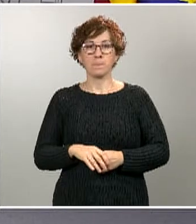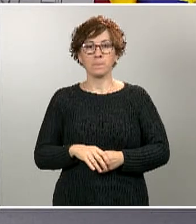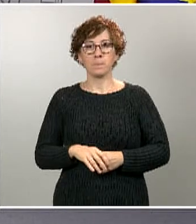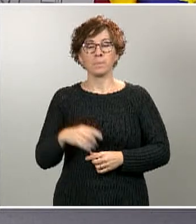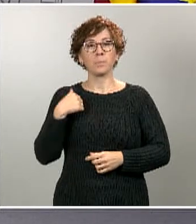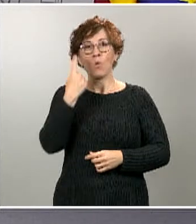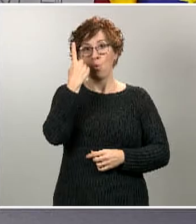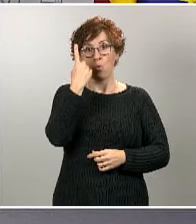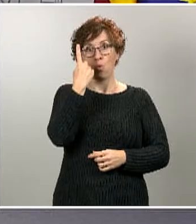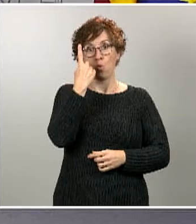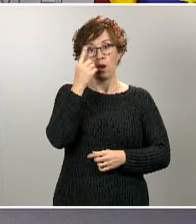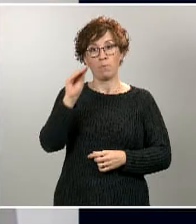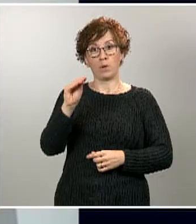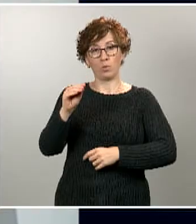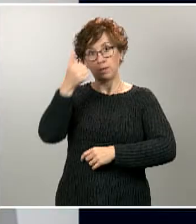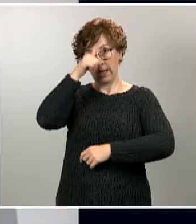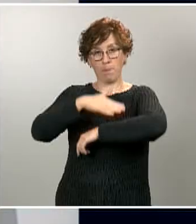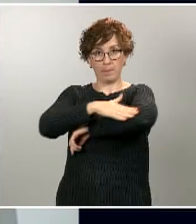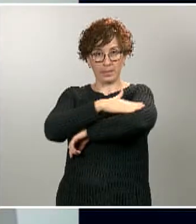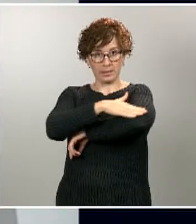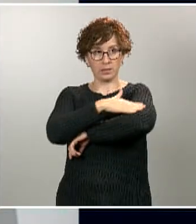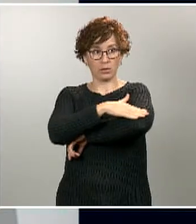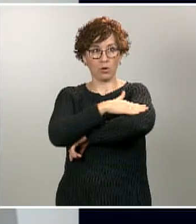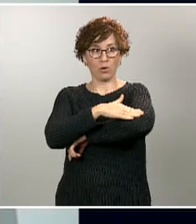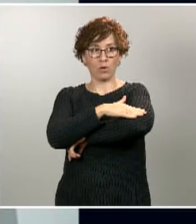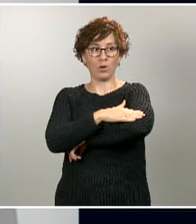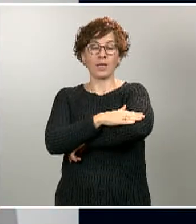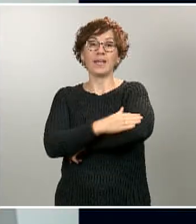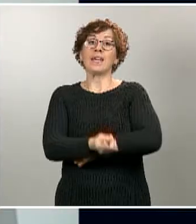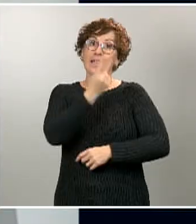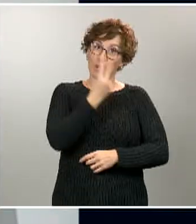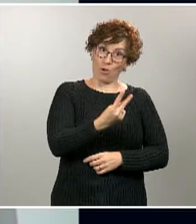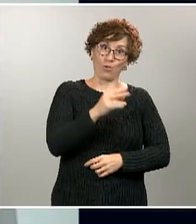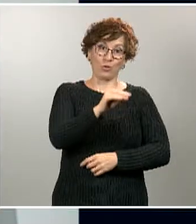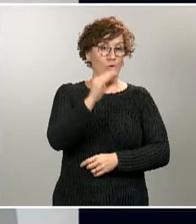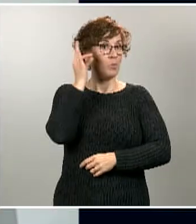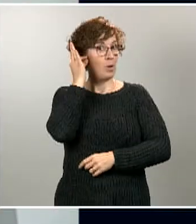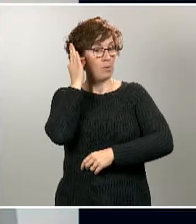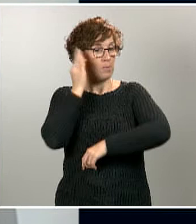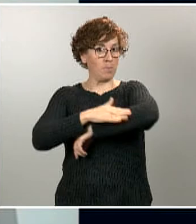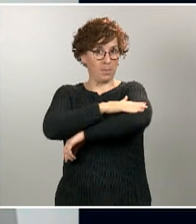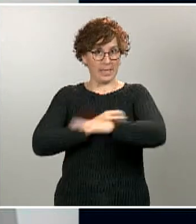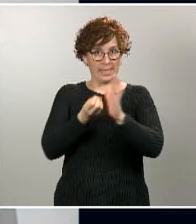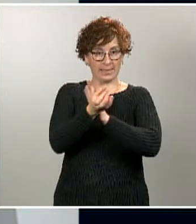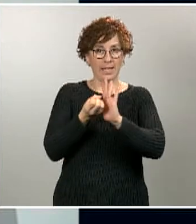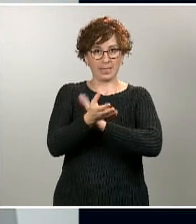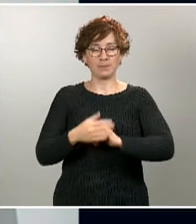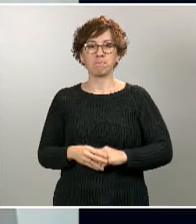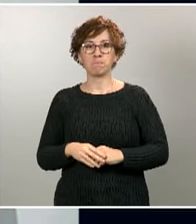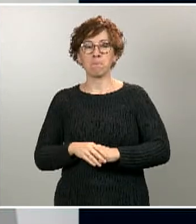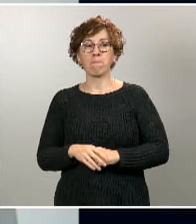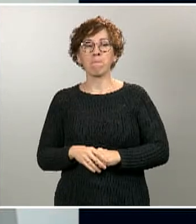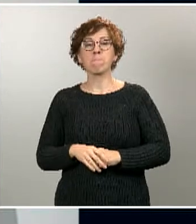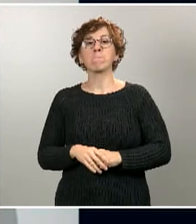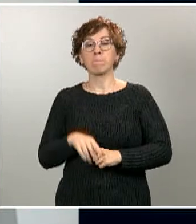el ministro Illa y 2 preguntas para la ministra portavoz, para María Jesús Montero. Al ministro Illa, ¿cómo va a